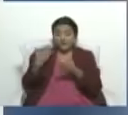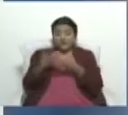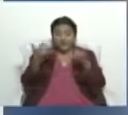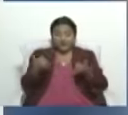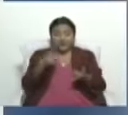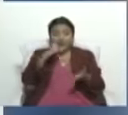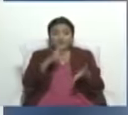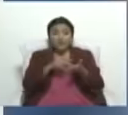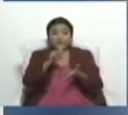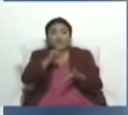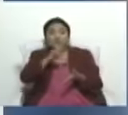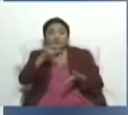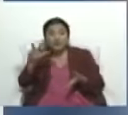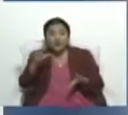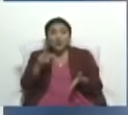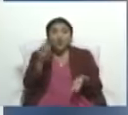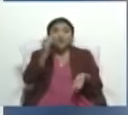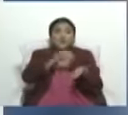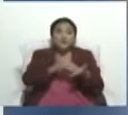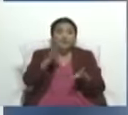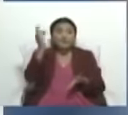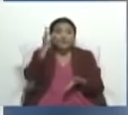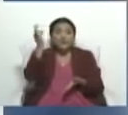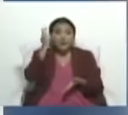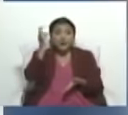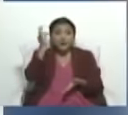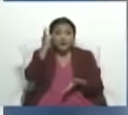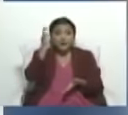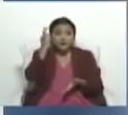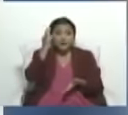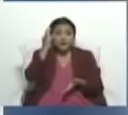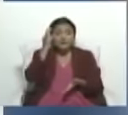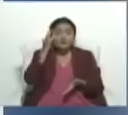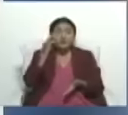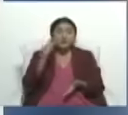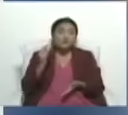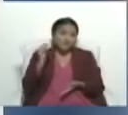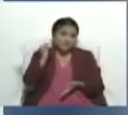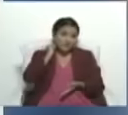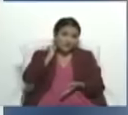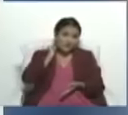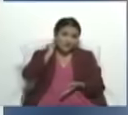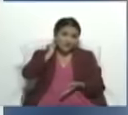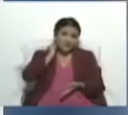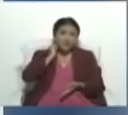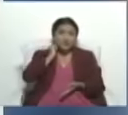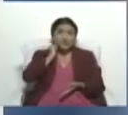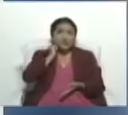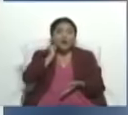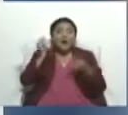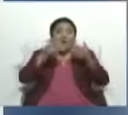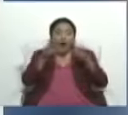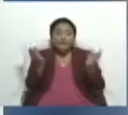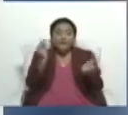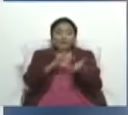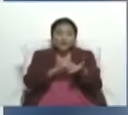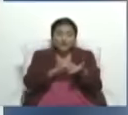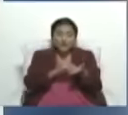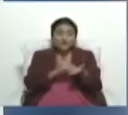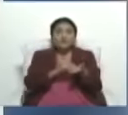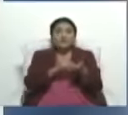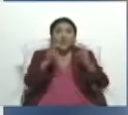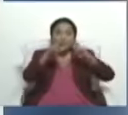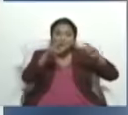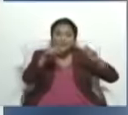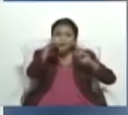2023, nuevamente el fiscal general hace una reapertura del